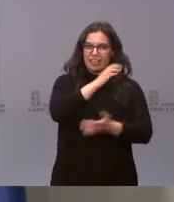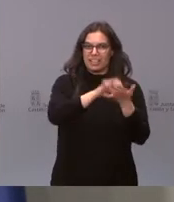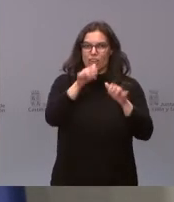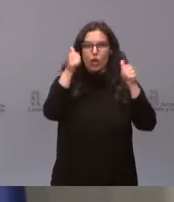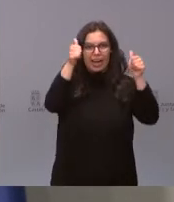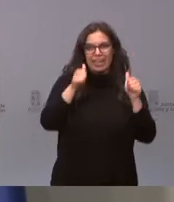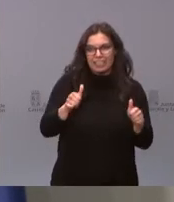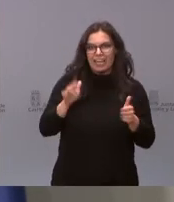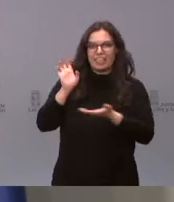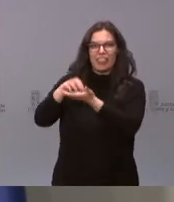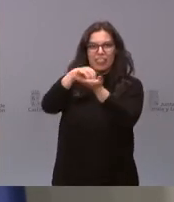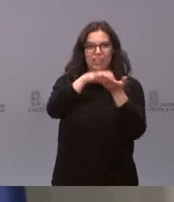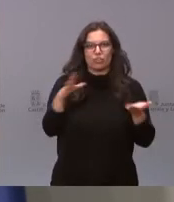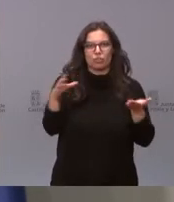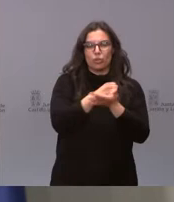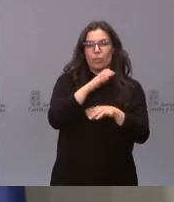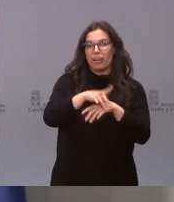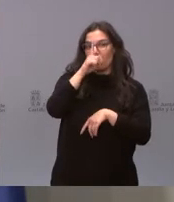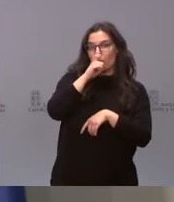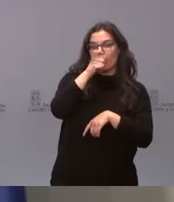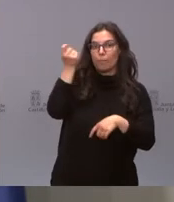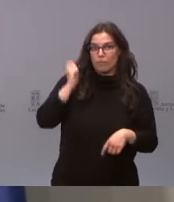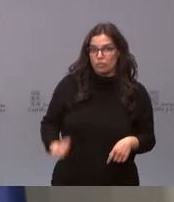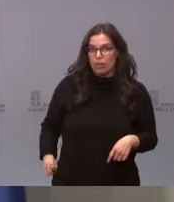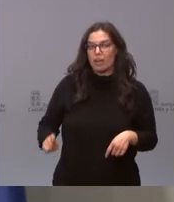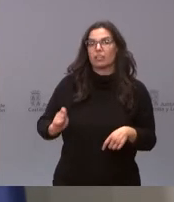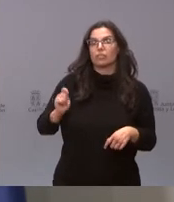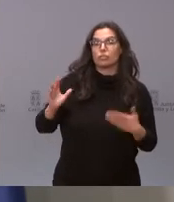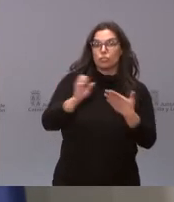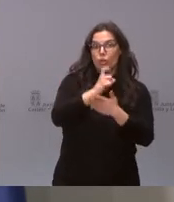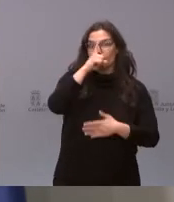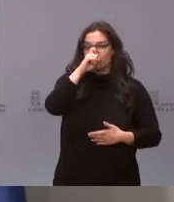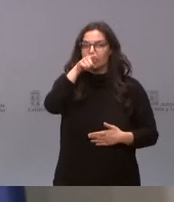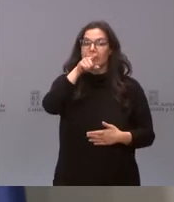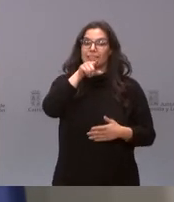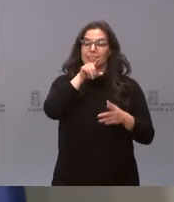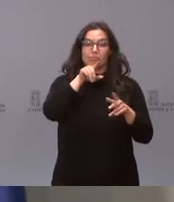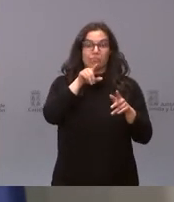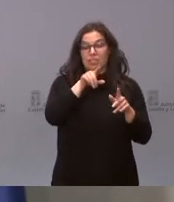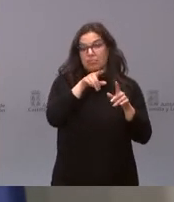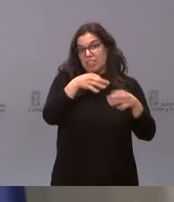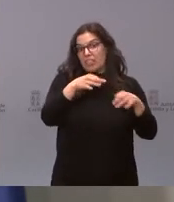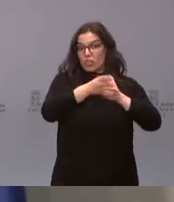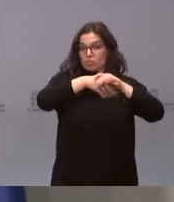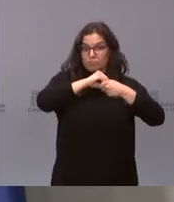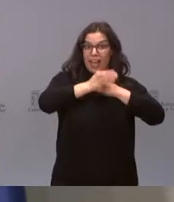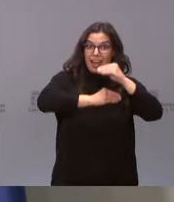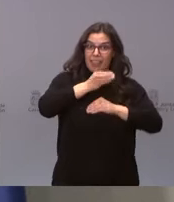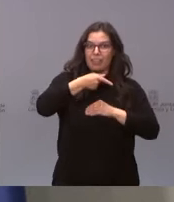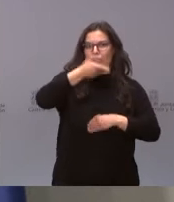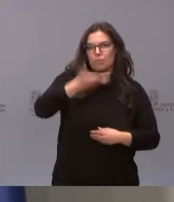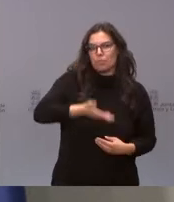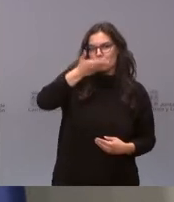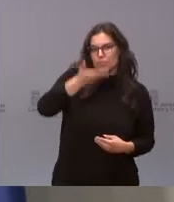centros para recordar a todos nuestros profesionales la importancia que tiene este sencillo gesto el impacto que tiene sobre